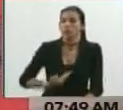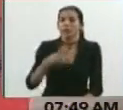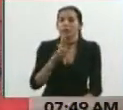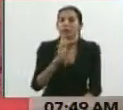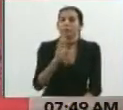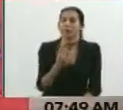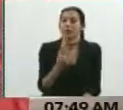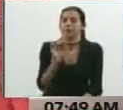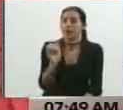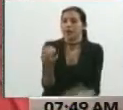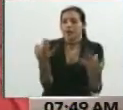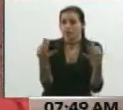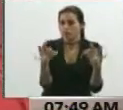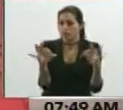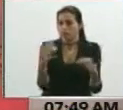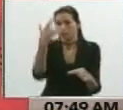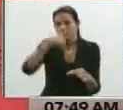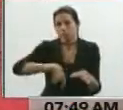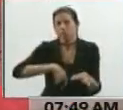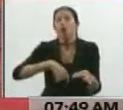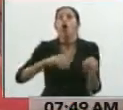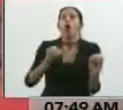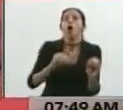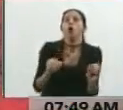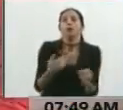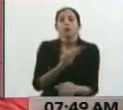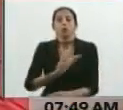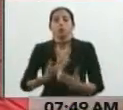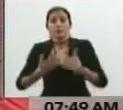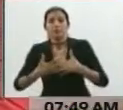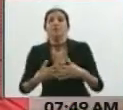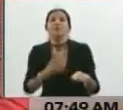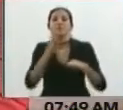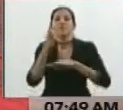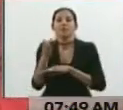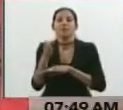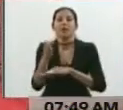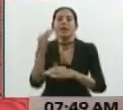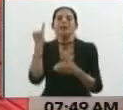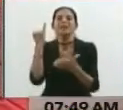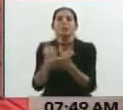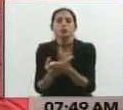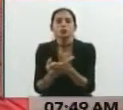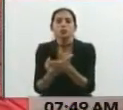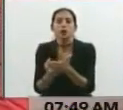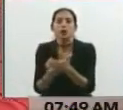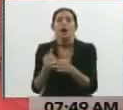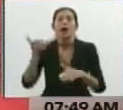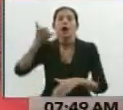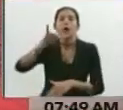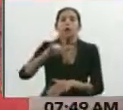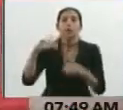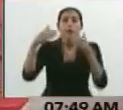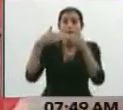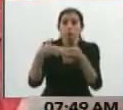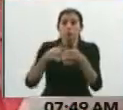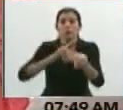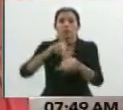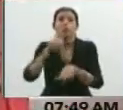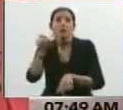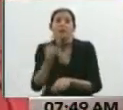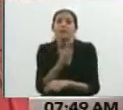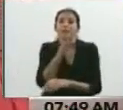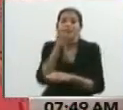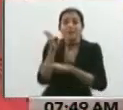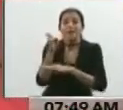natural o jurídico para que vaya el registro aeronáutico nacional que ya pasa en el registro náutico nacional que usted va a inscribir su